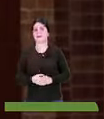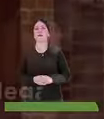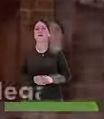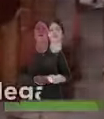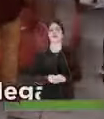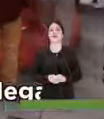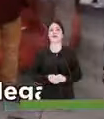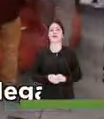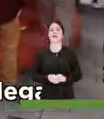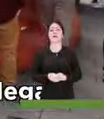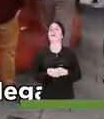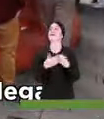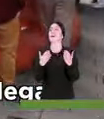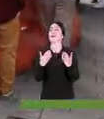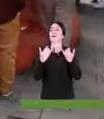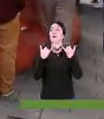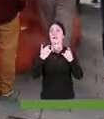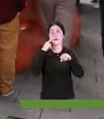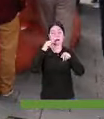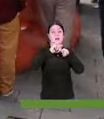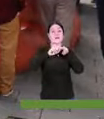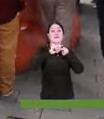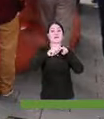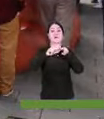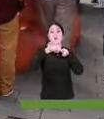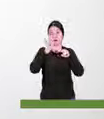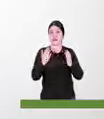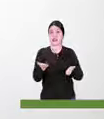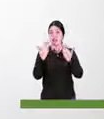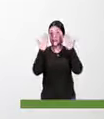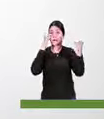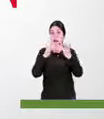¿Qué tan cierto es que el metro va a llegar hasta la calle 100?